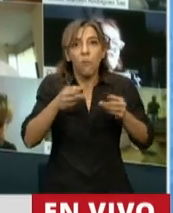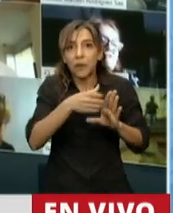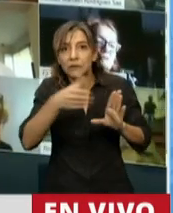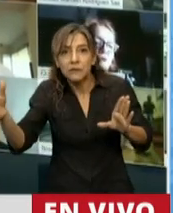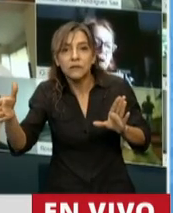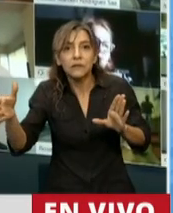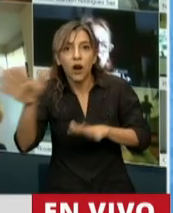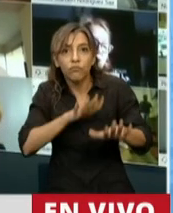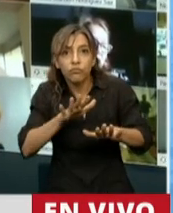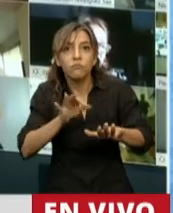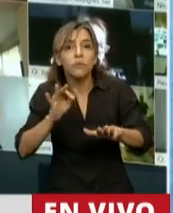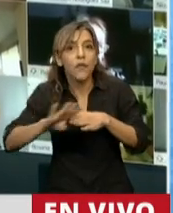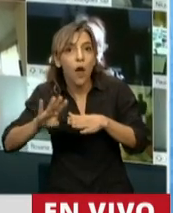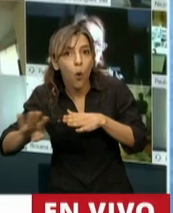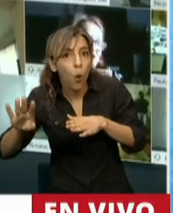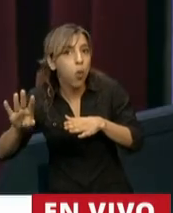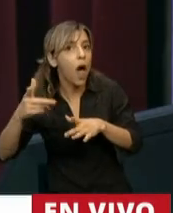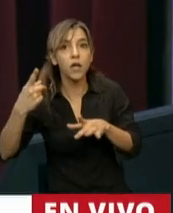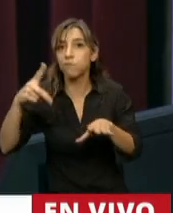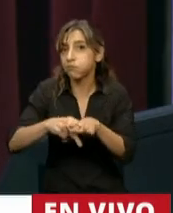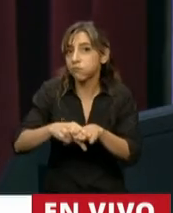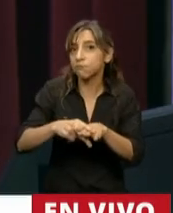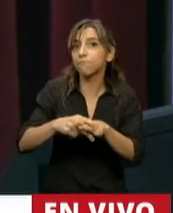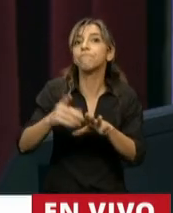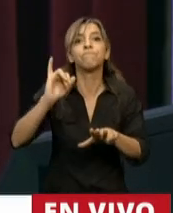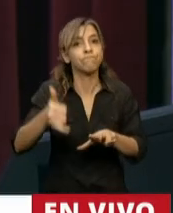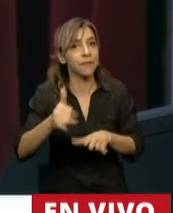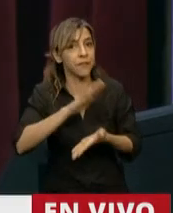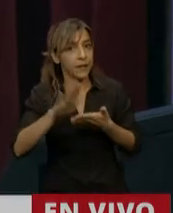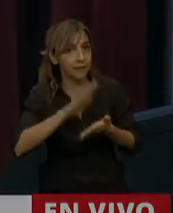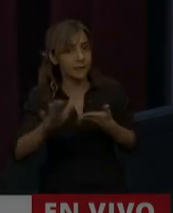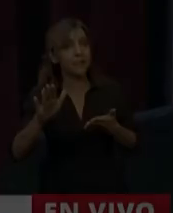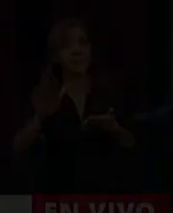Se cortó nuevamente, diputada Vallejos.